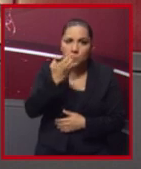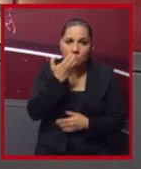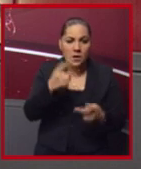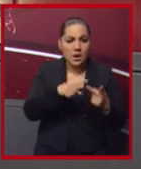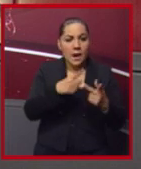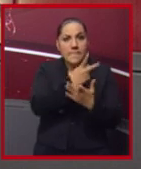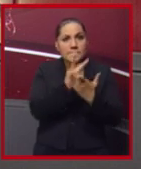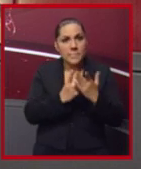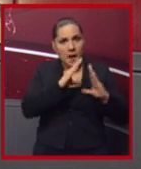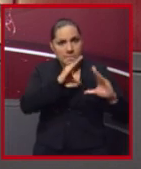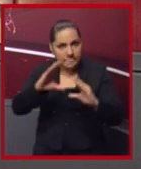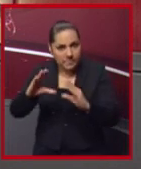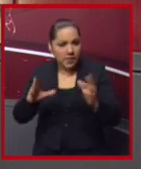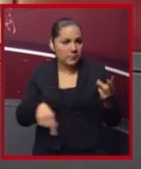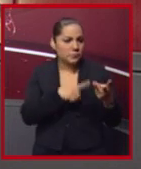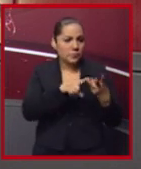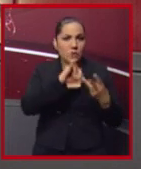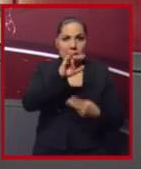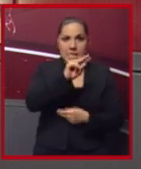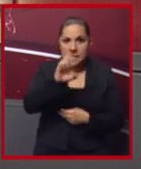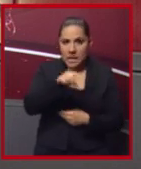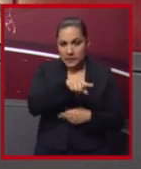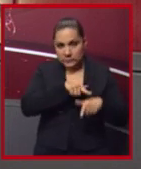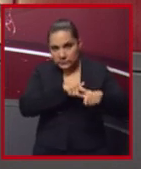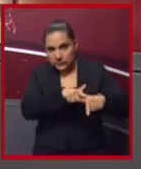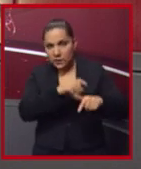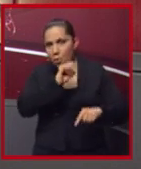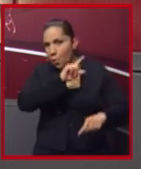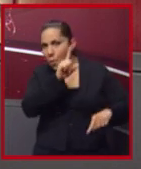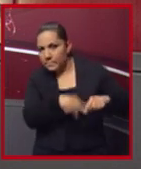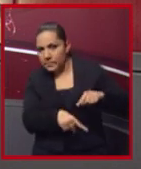del Instituto Nacional para la Evaluación de la Educación.